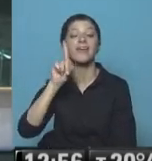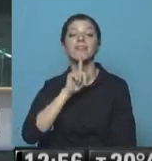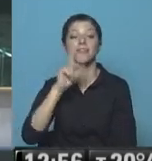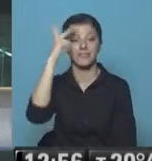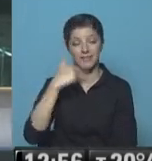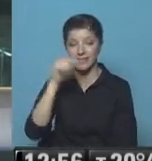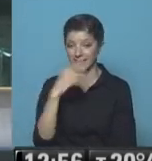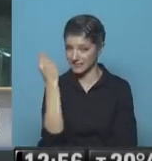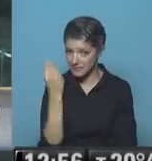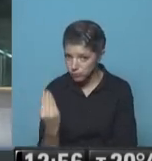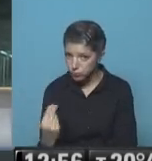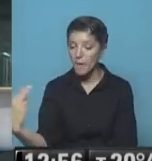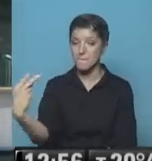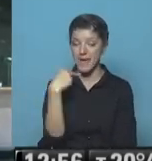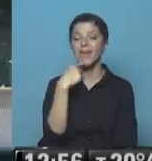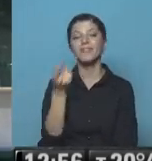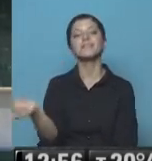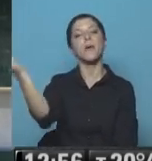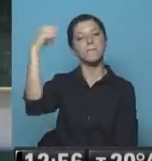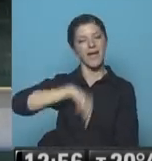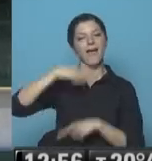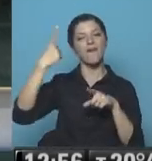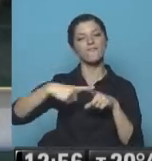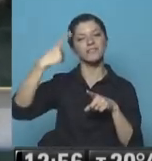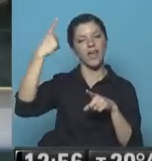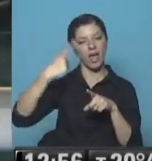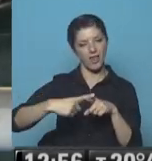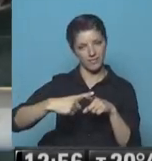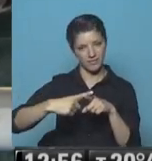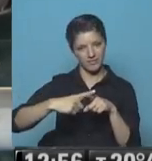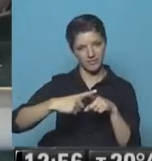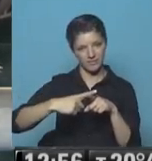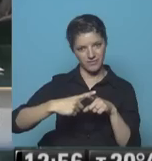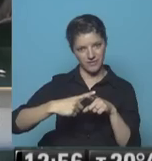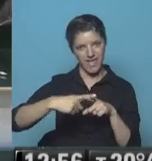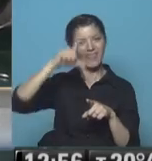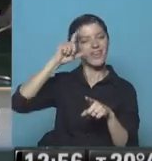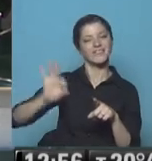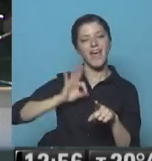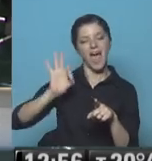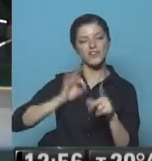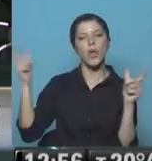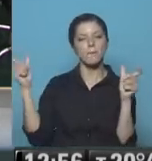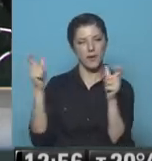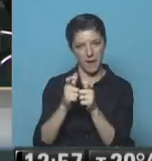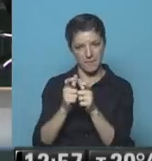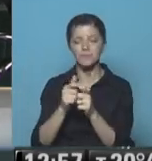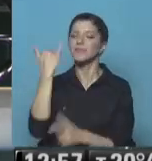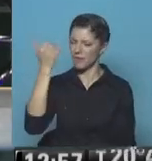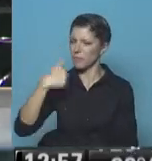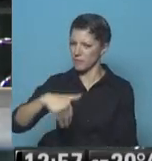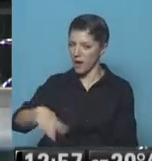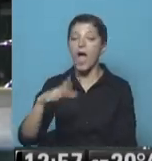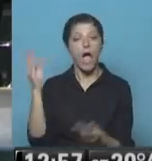mira todos los sábados y dice: vengan a festejar con nosotros los 10 años de Visión 7 Internacional. Ya vamos a... Hay